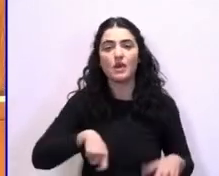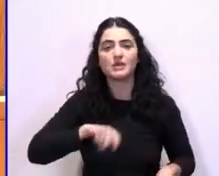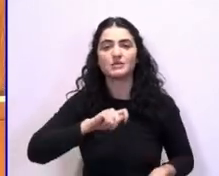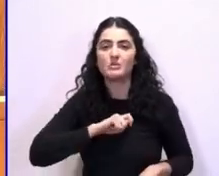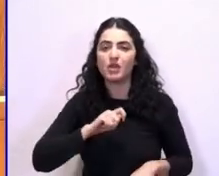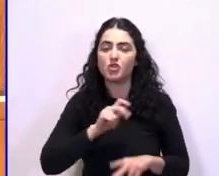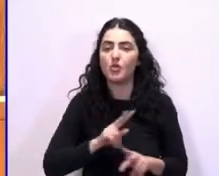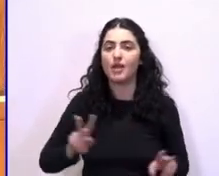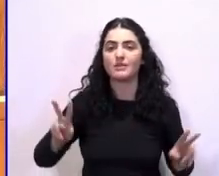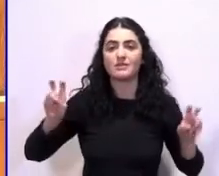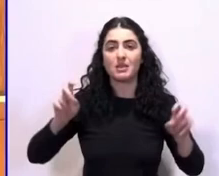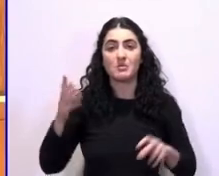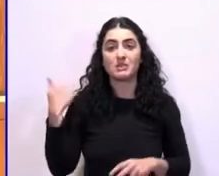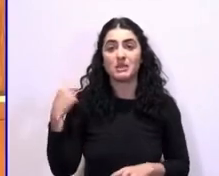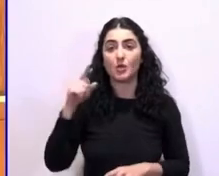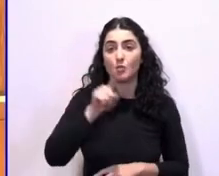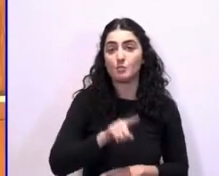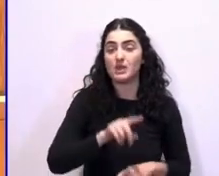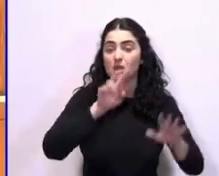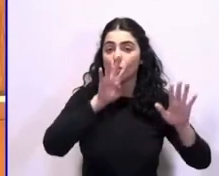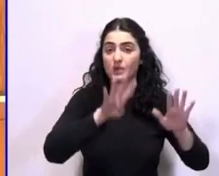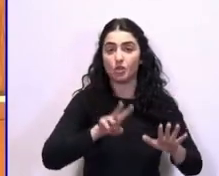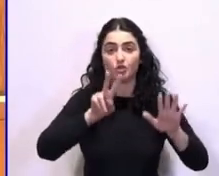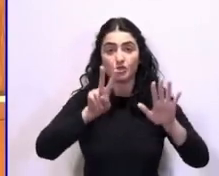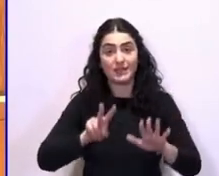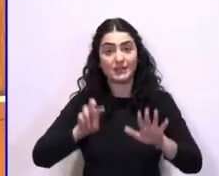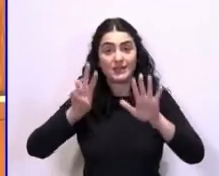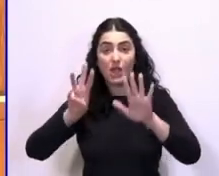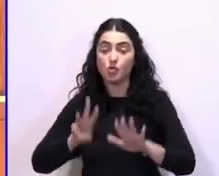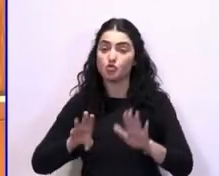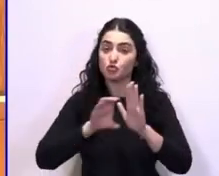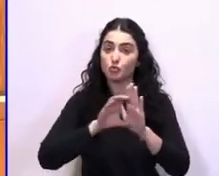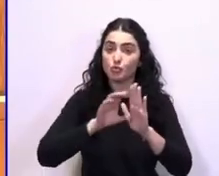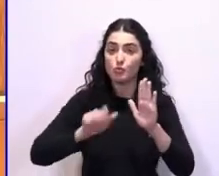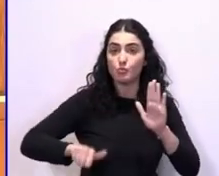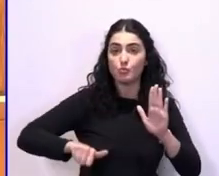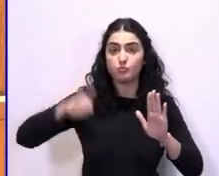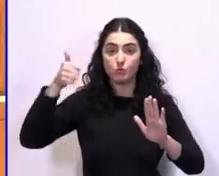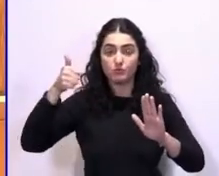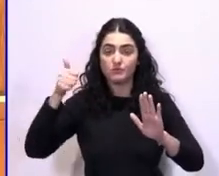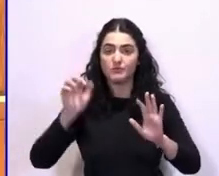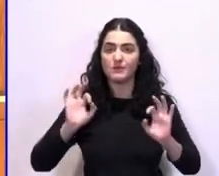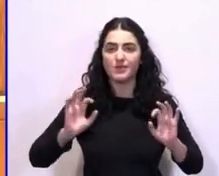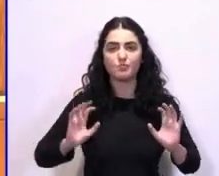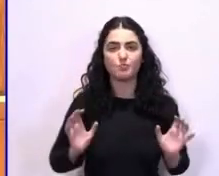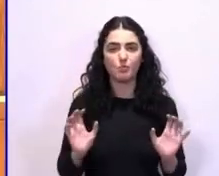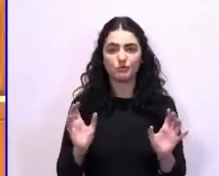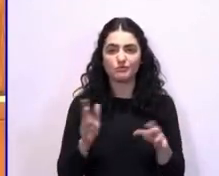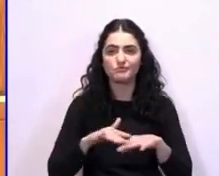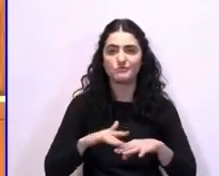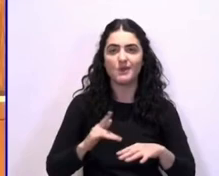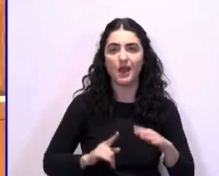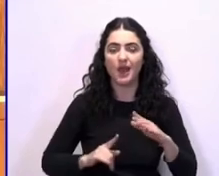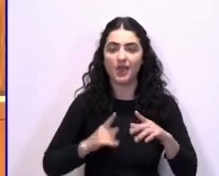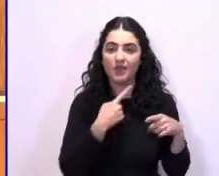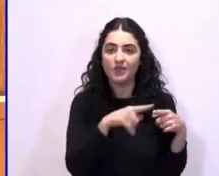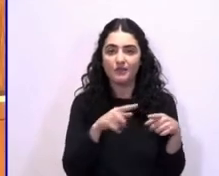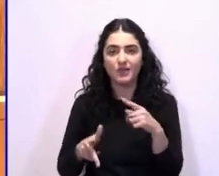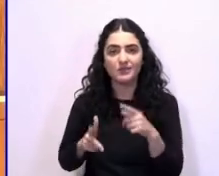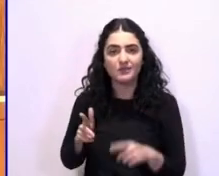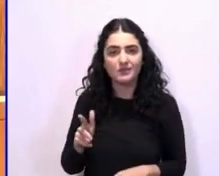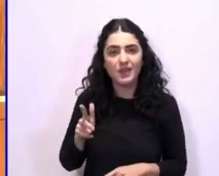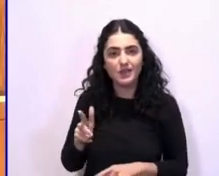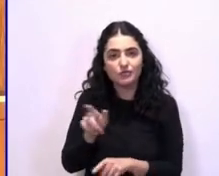el año 1978, en que aprobamos la Constitución, pues ha sido un motor para el avance de distintos derechos de la